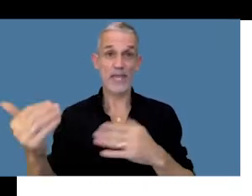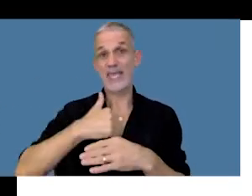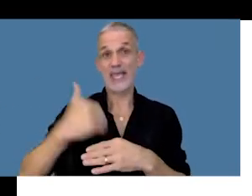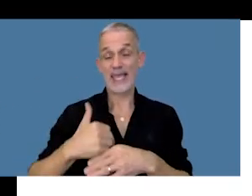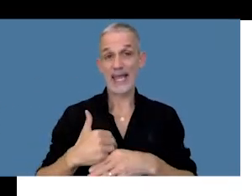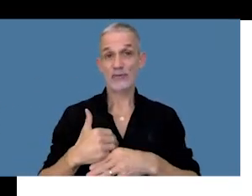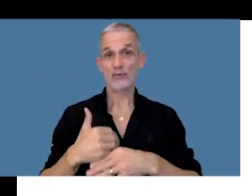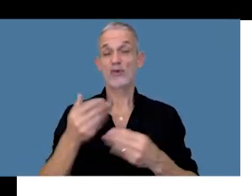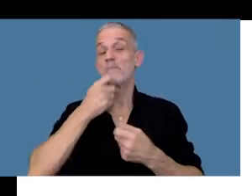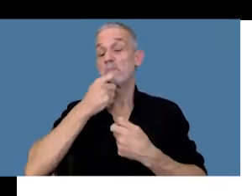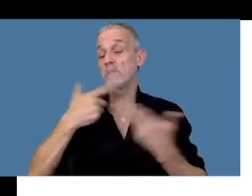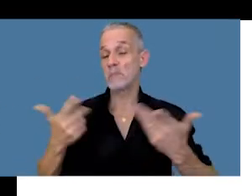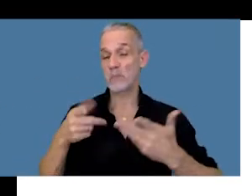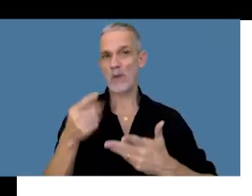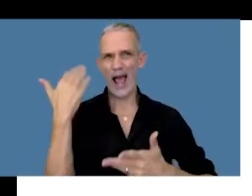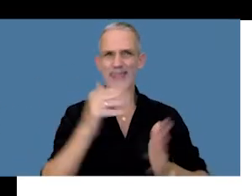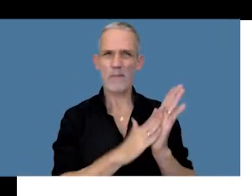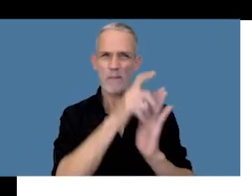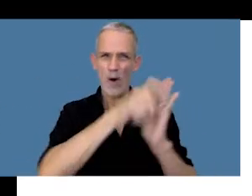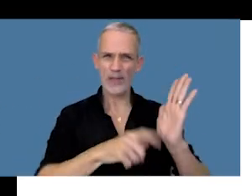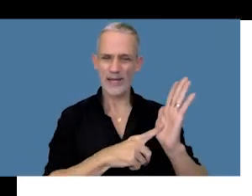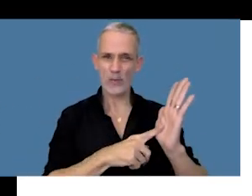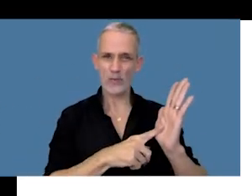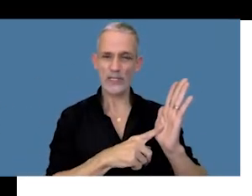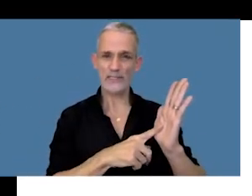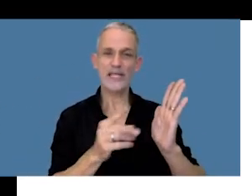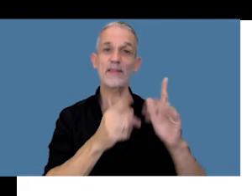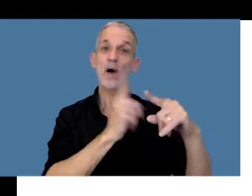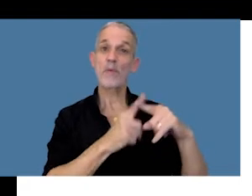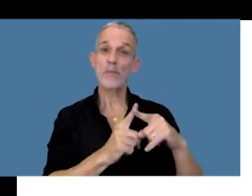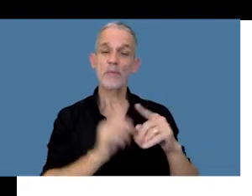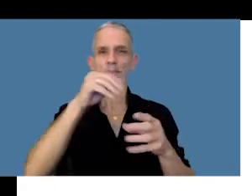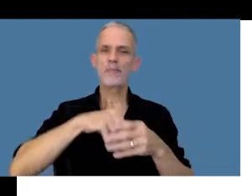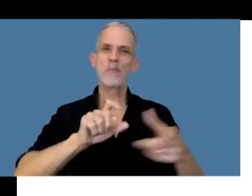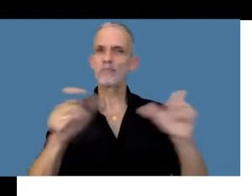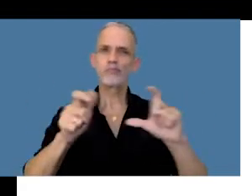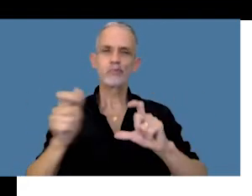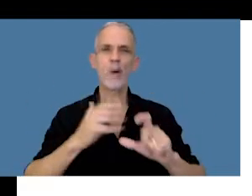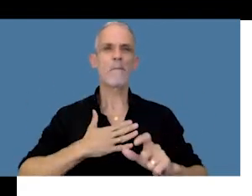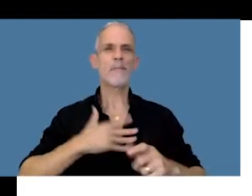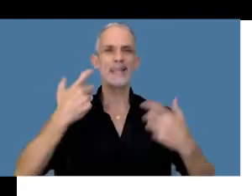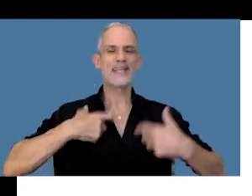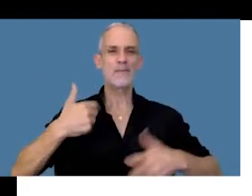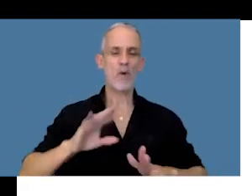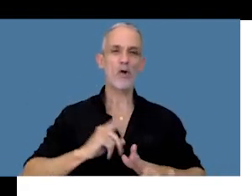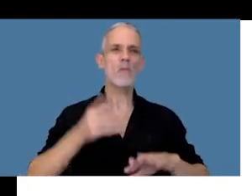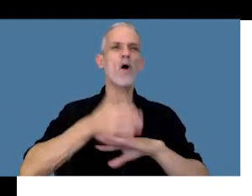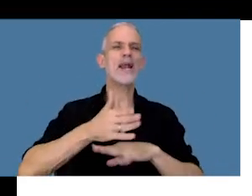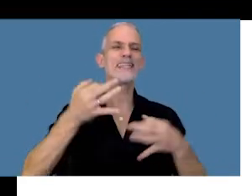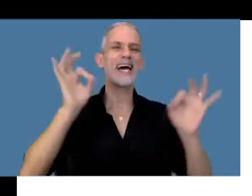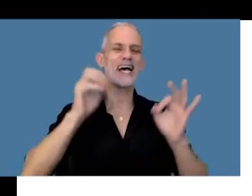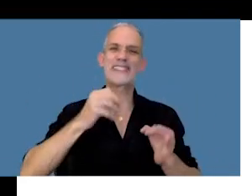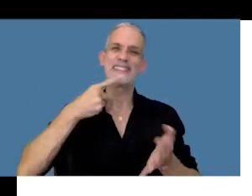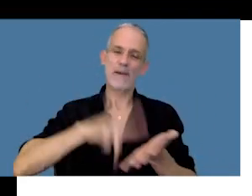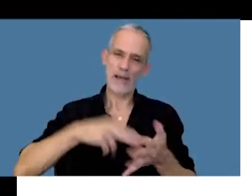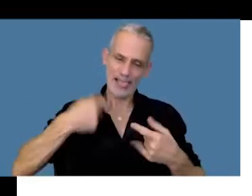obtenidos cuando fue monotributista se van a computar en la variación patrimonial como renta exenta. Esto